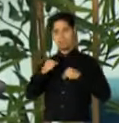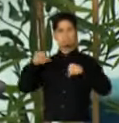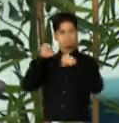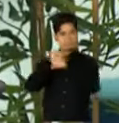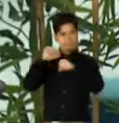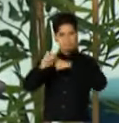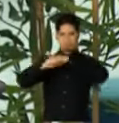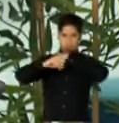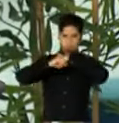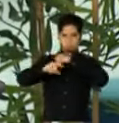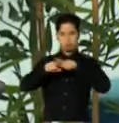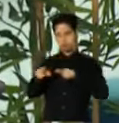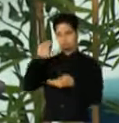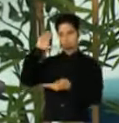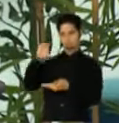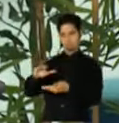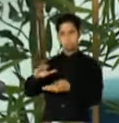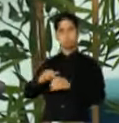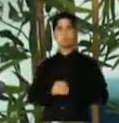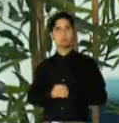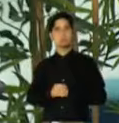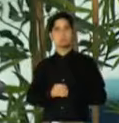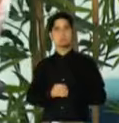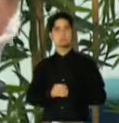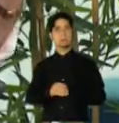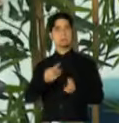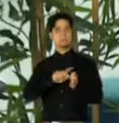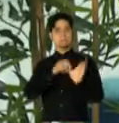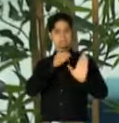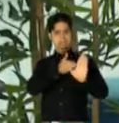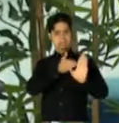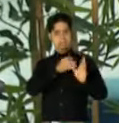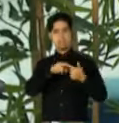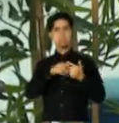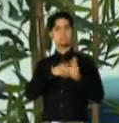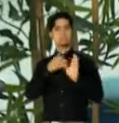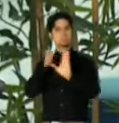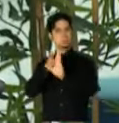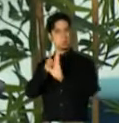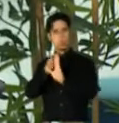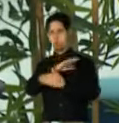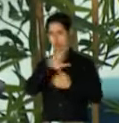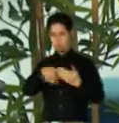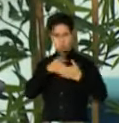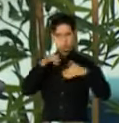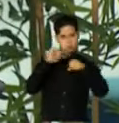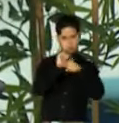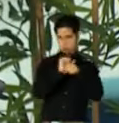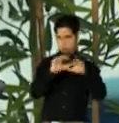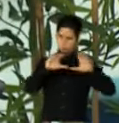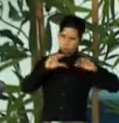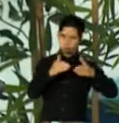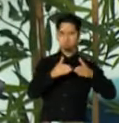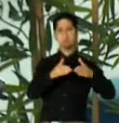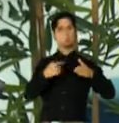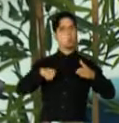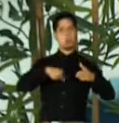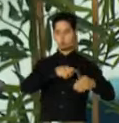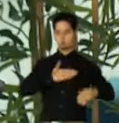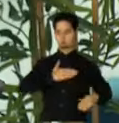La comunidad de psiquiatras, psicólogos, trabajadores sociales y todo el equipo que estamos envuelto en salud mental está listo para